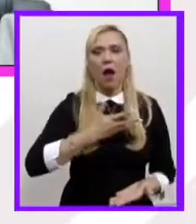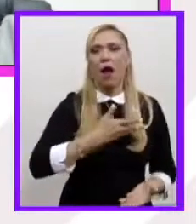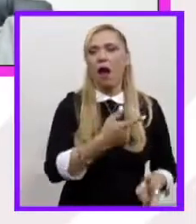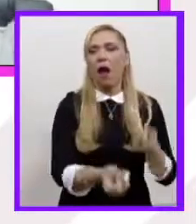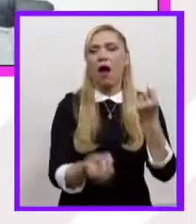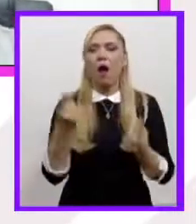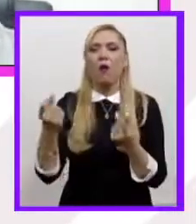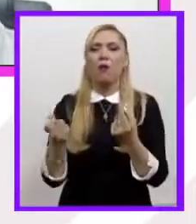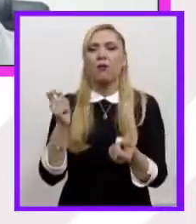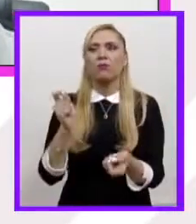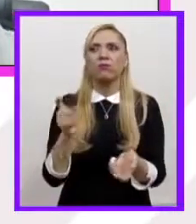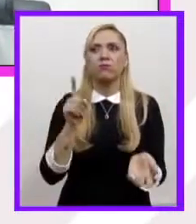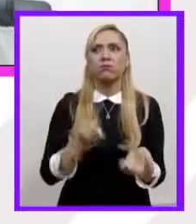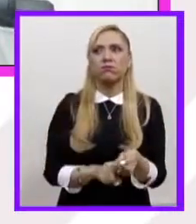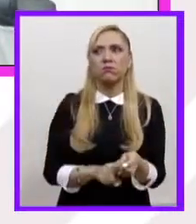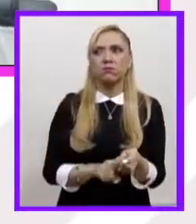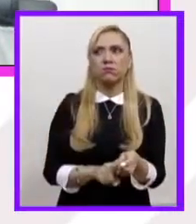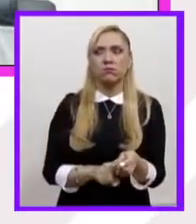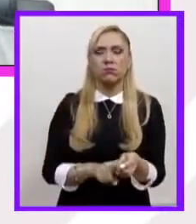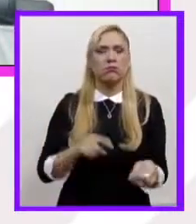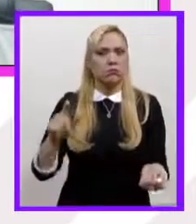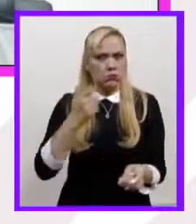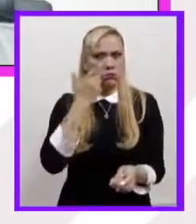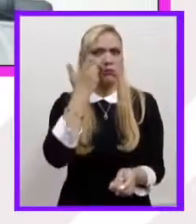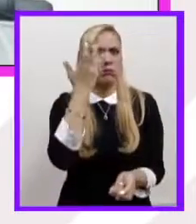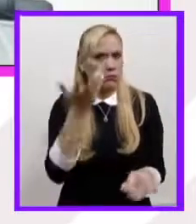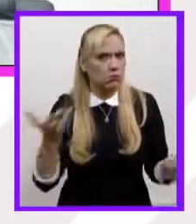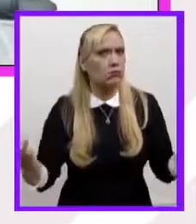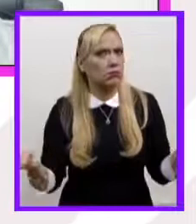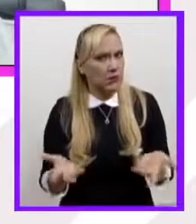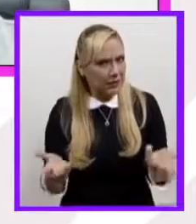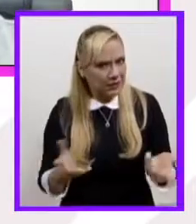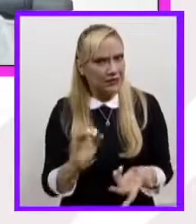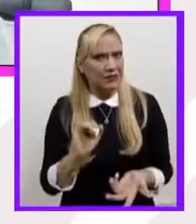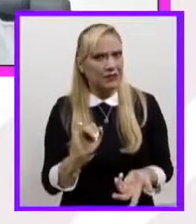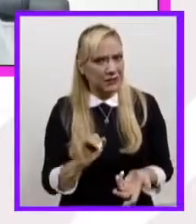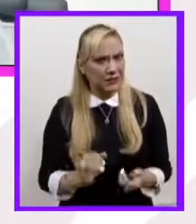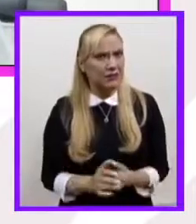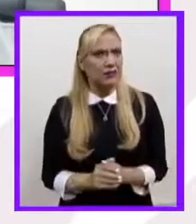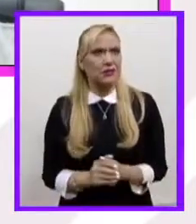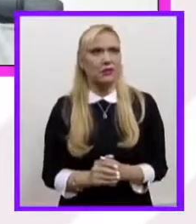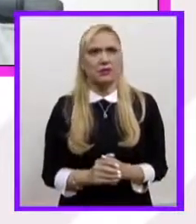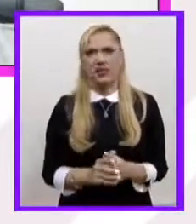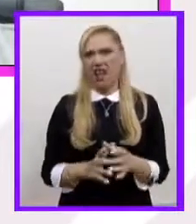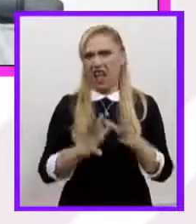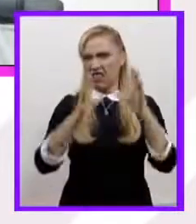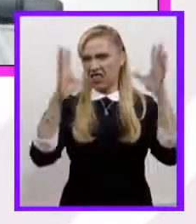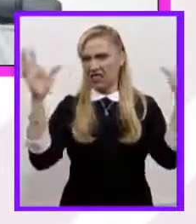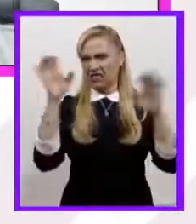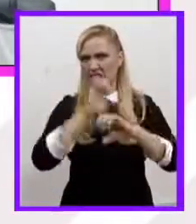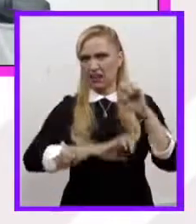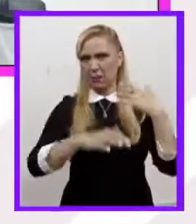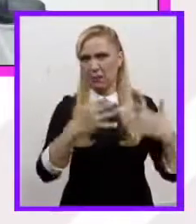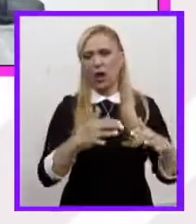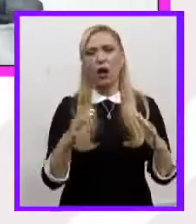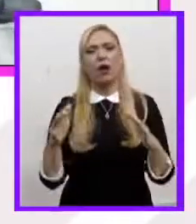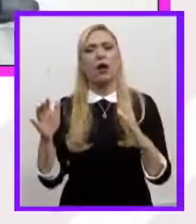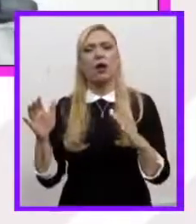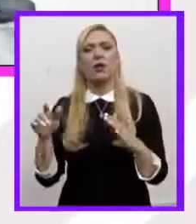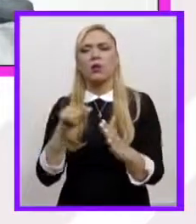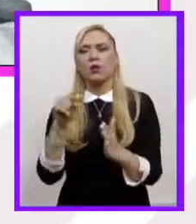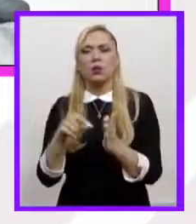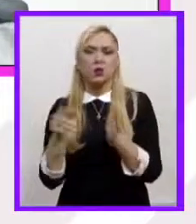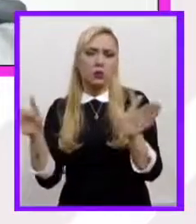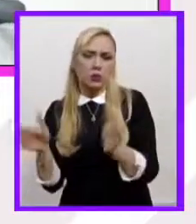tienen, digamos, la voluntad de hacerlo, sobre todo grandes empresas, y no porque las pequeñas no la tengan. Sin